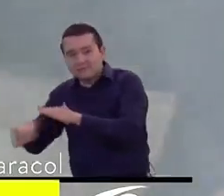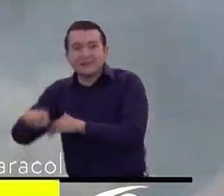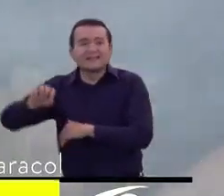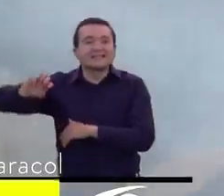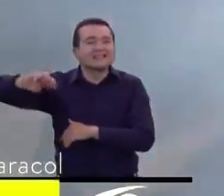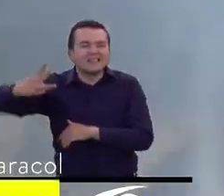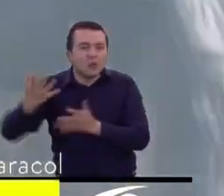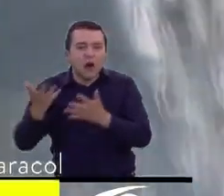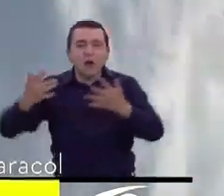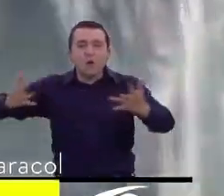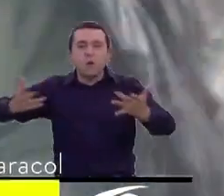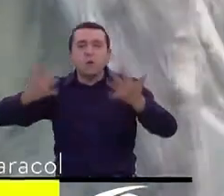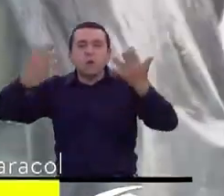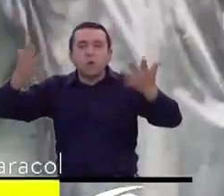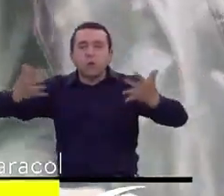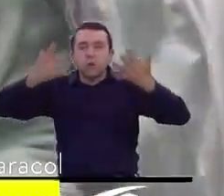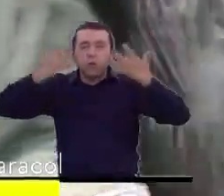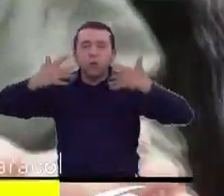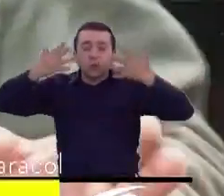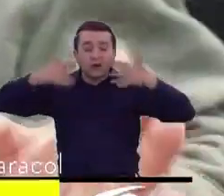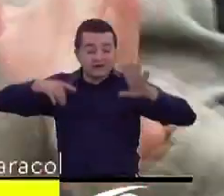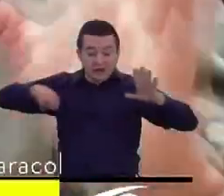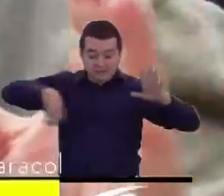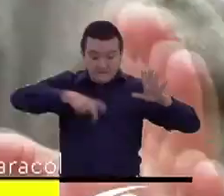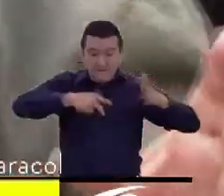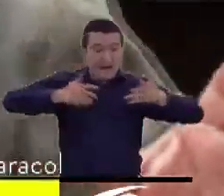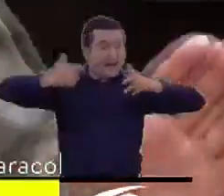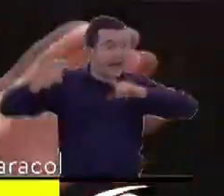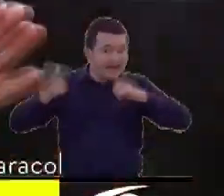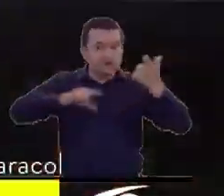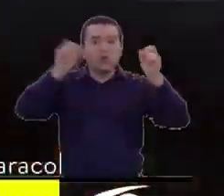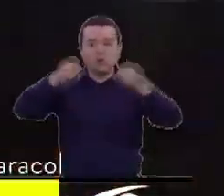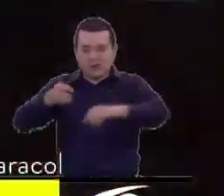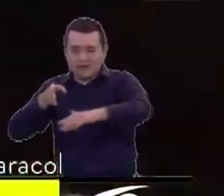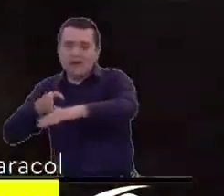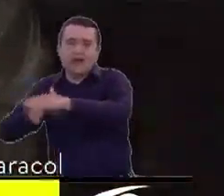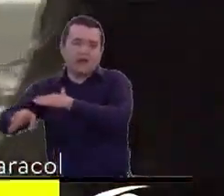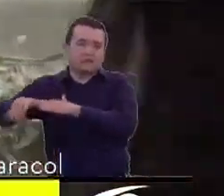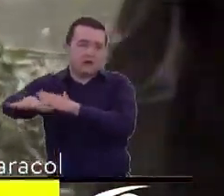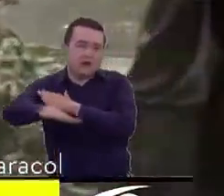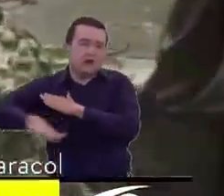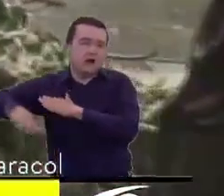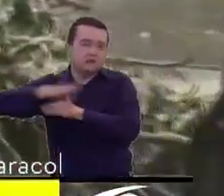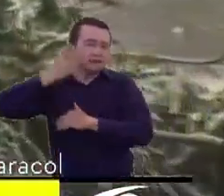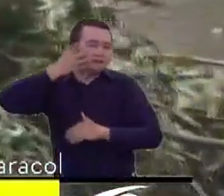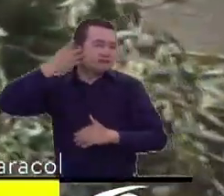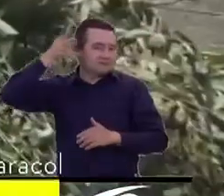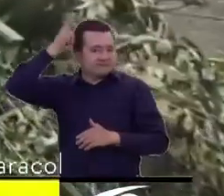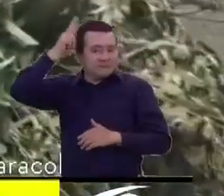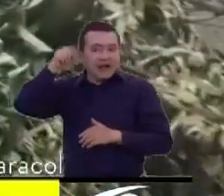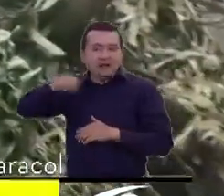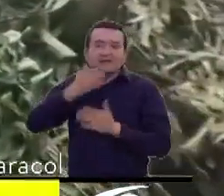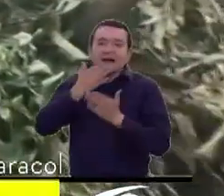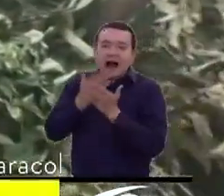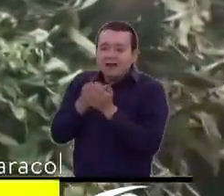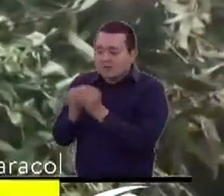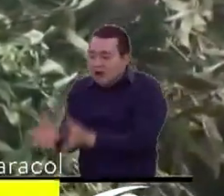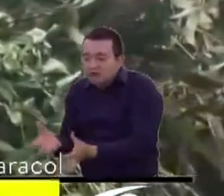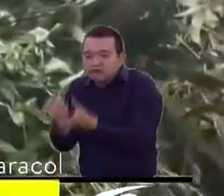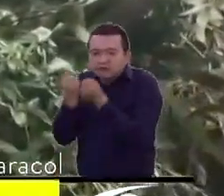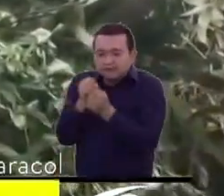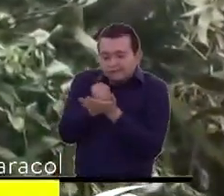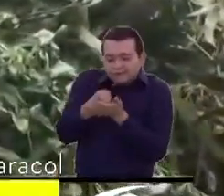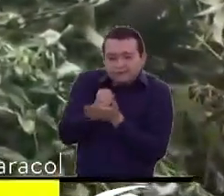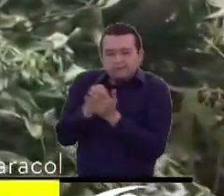vuelta y ya quedan totalmente listos para ingresar al territorio. Todo esto gracias a las plantas. Ahí ven ustedes la esencia de